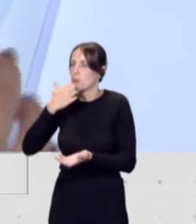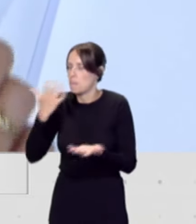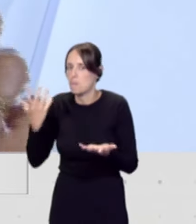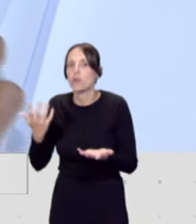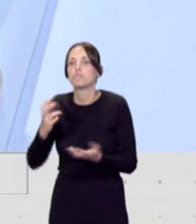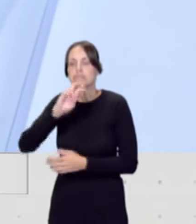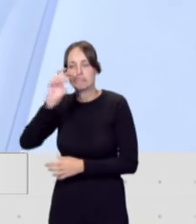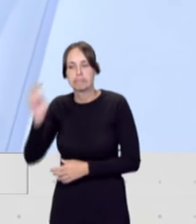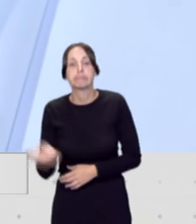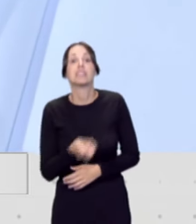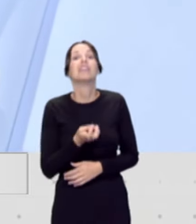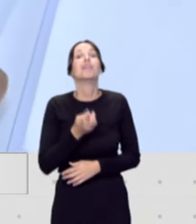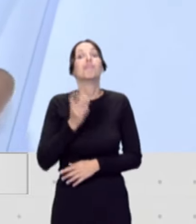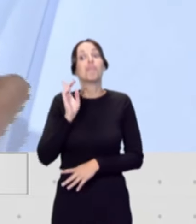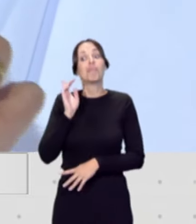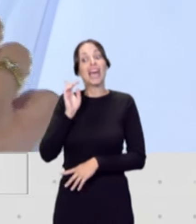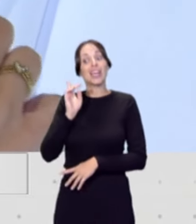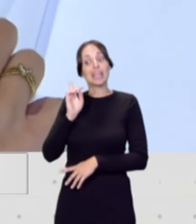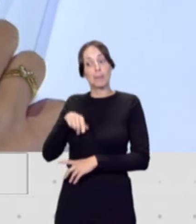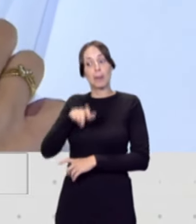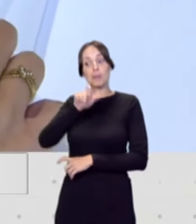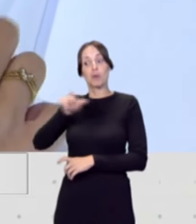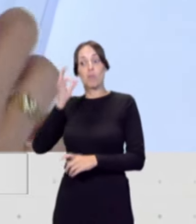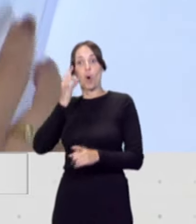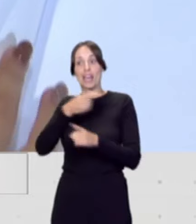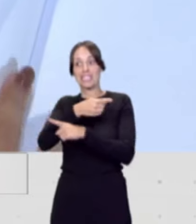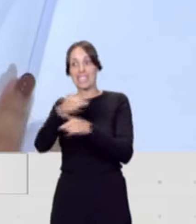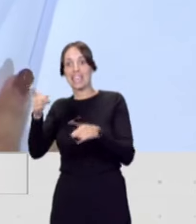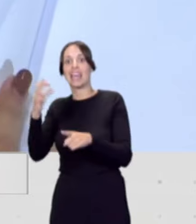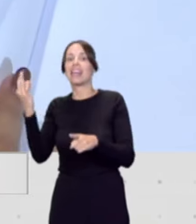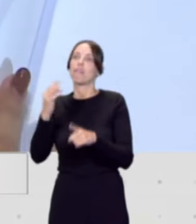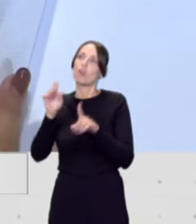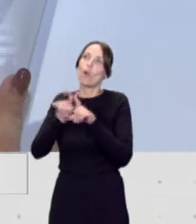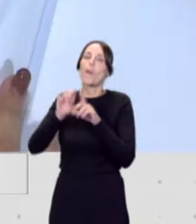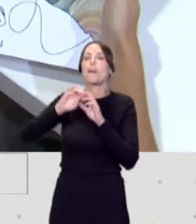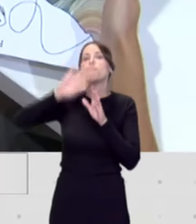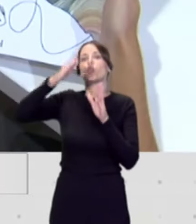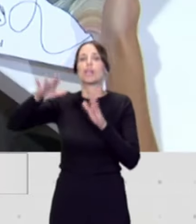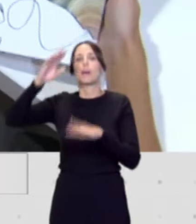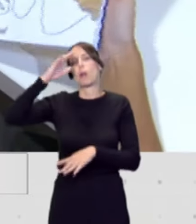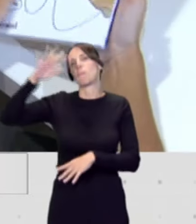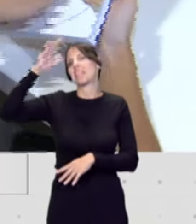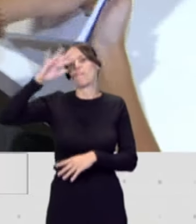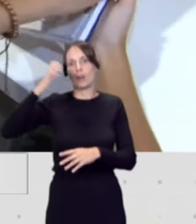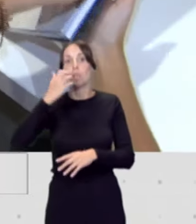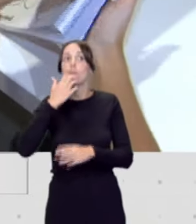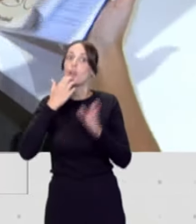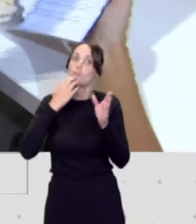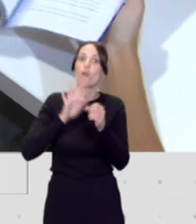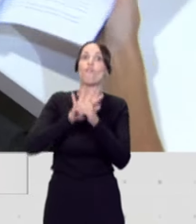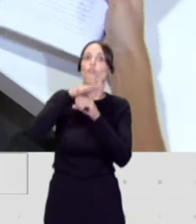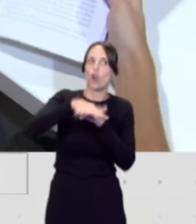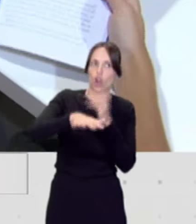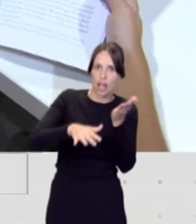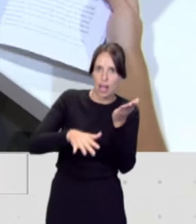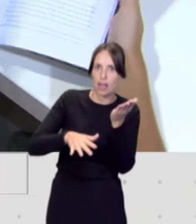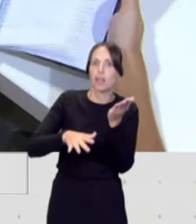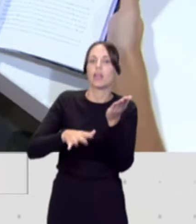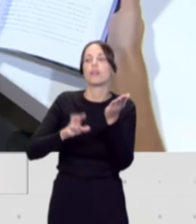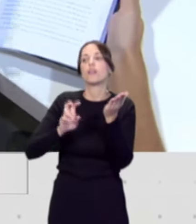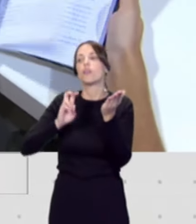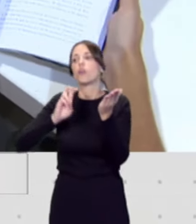estas mujeres se tienen que enfrentar a una montaña metafórica. En el caso de María José es el volcán, en otros puede ser, en el caso